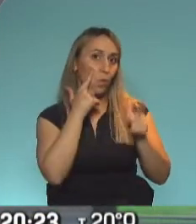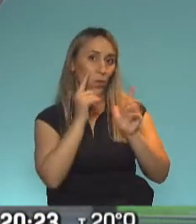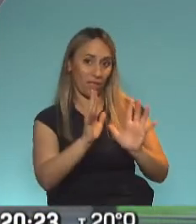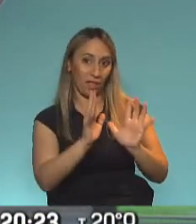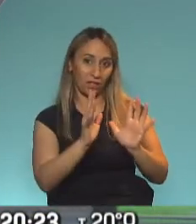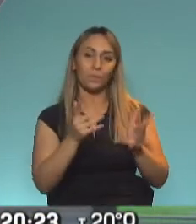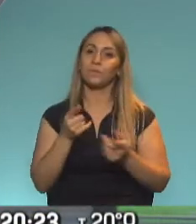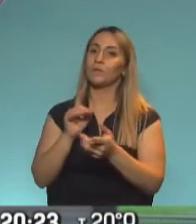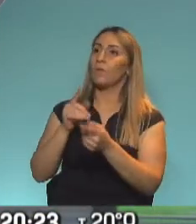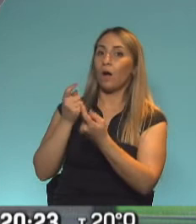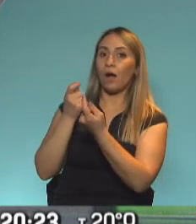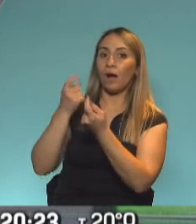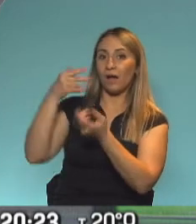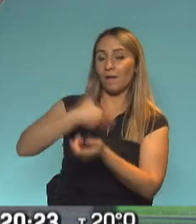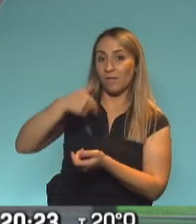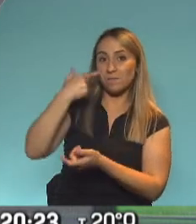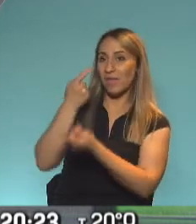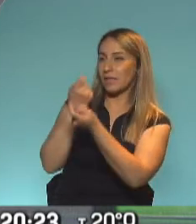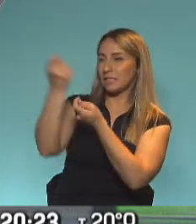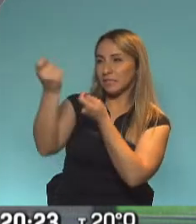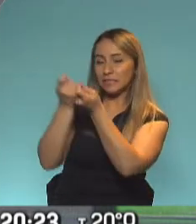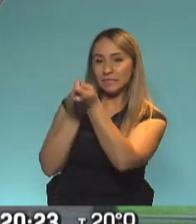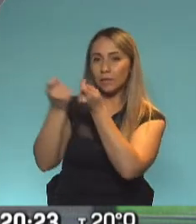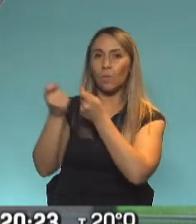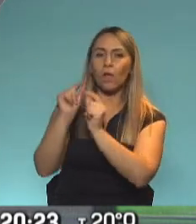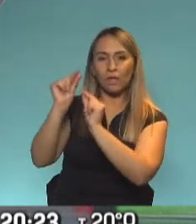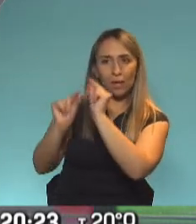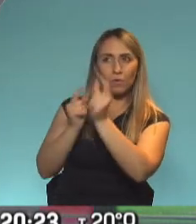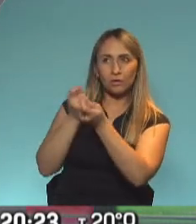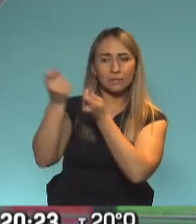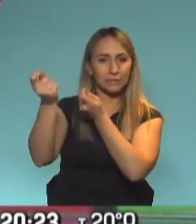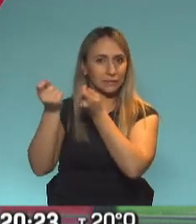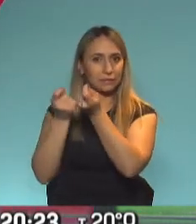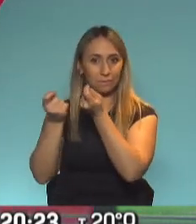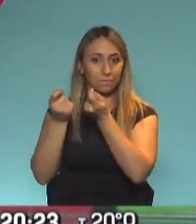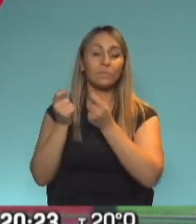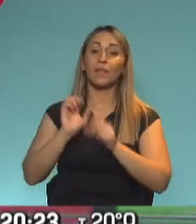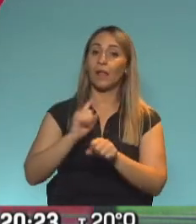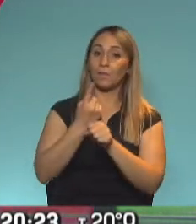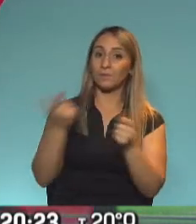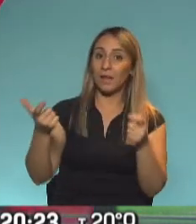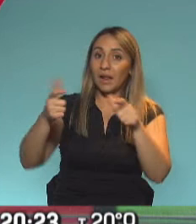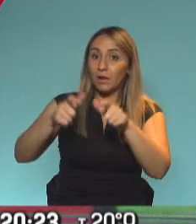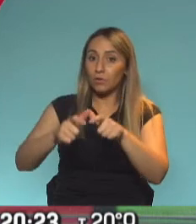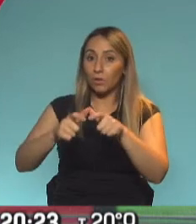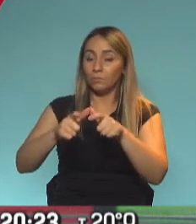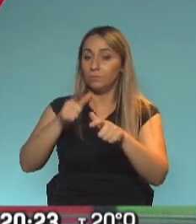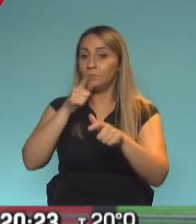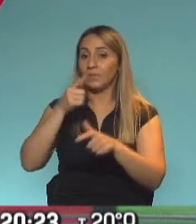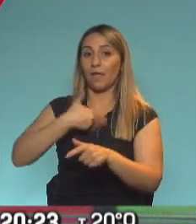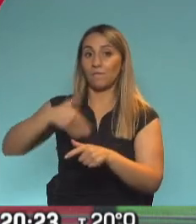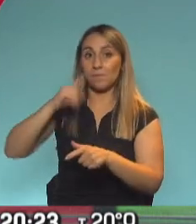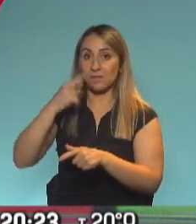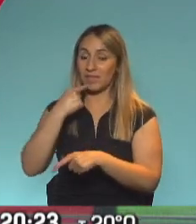bilateral, de eso se trata, va a estar el gobierno con el Fondo Monetario. La primera reunión se dice entonces por parte del Fondo